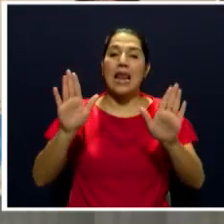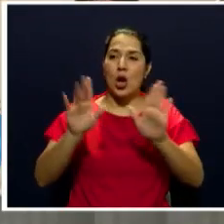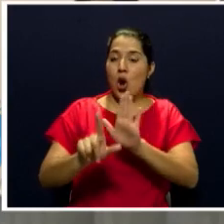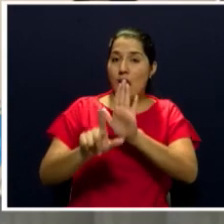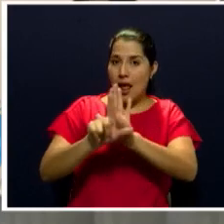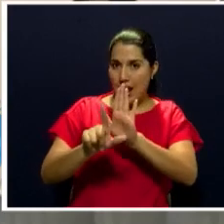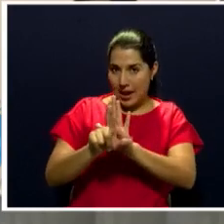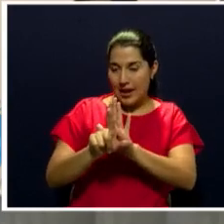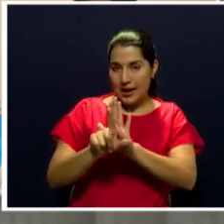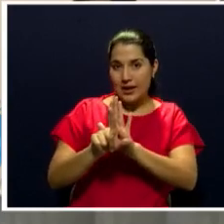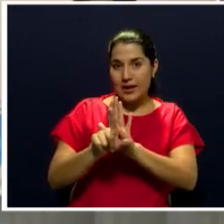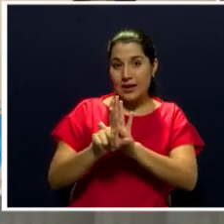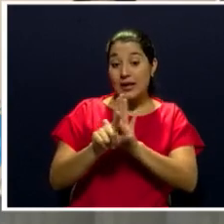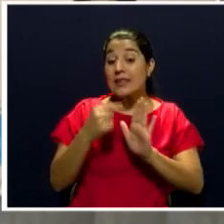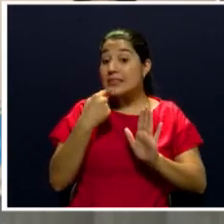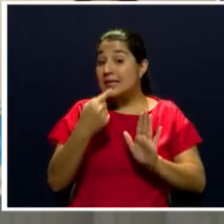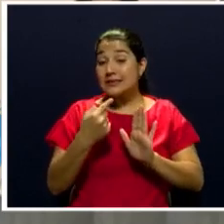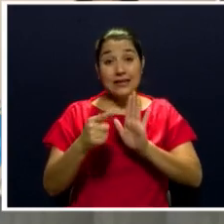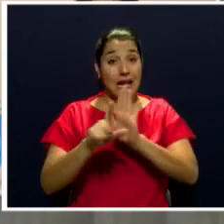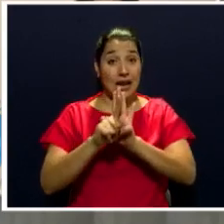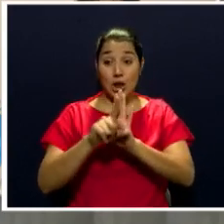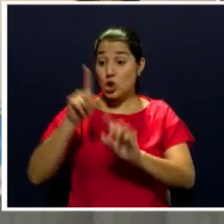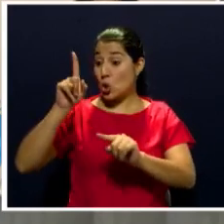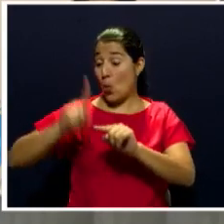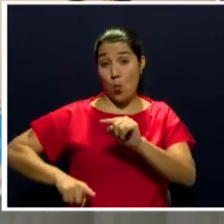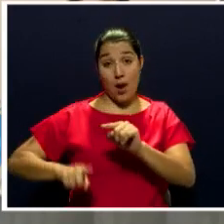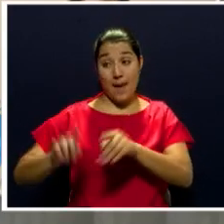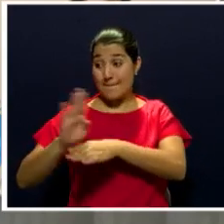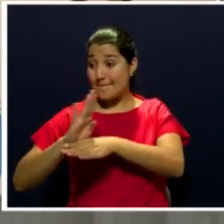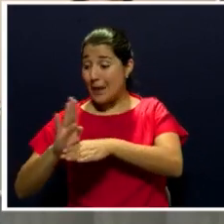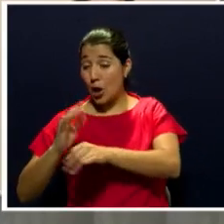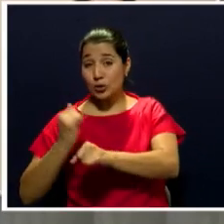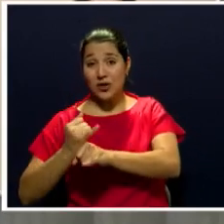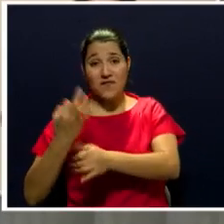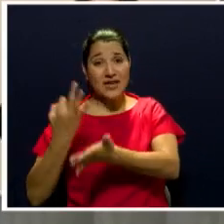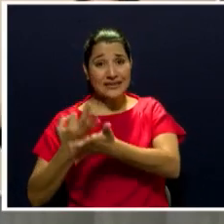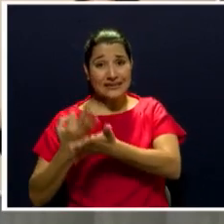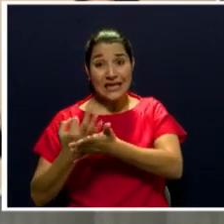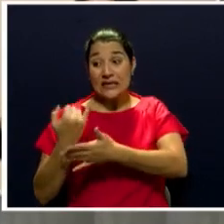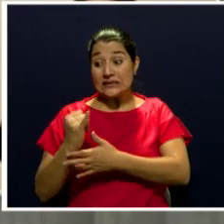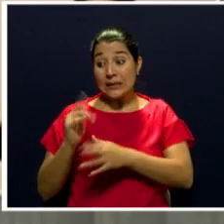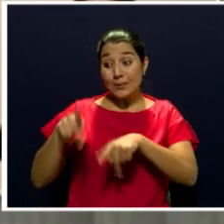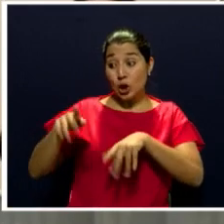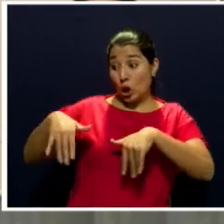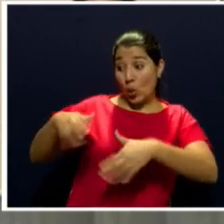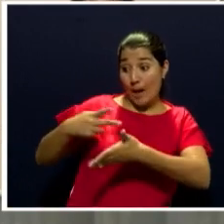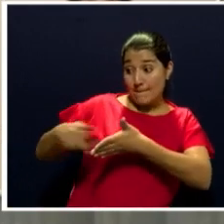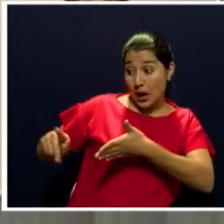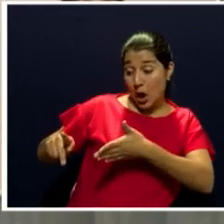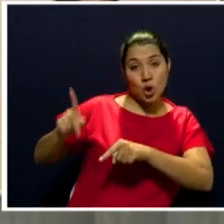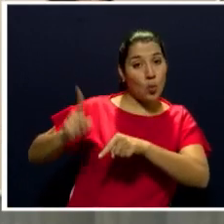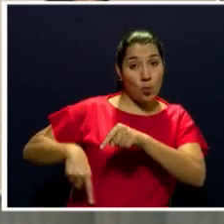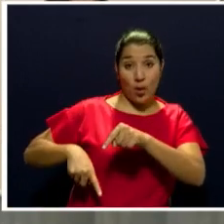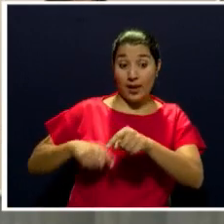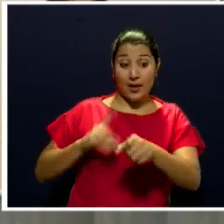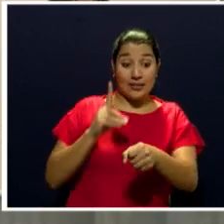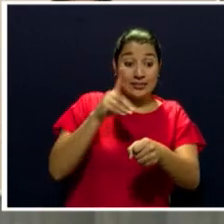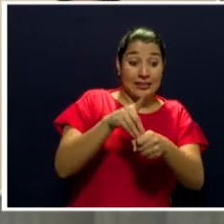este caso sustenta el no embargo de los beneficios sociales, y como respaldo este oficio viene a